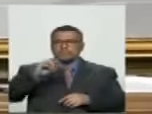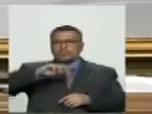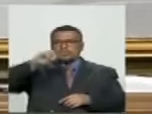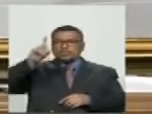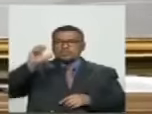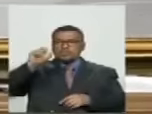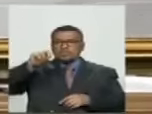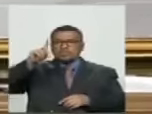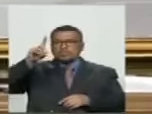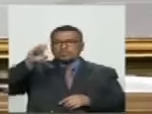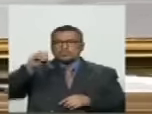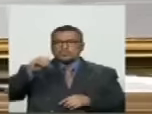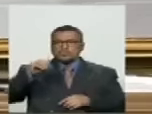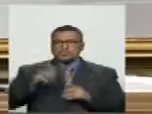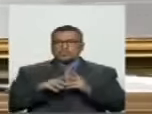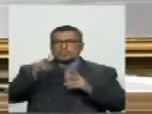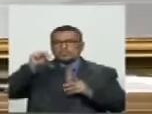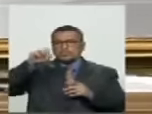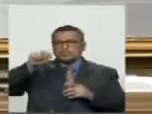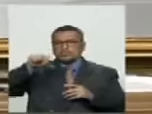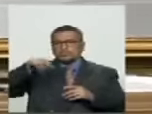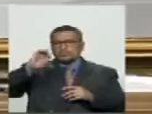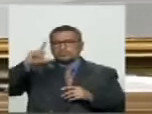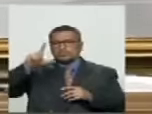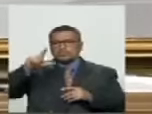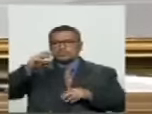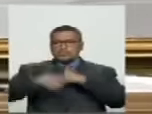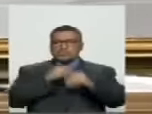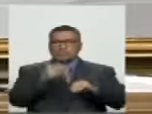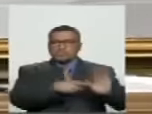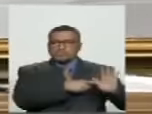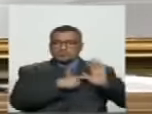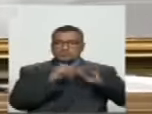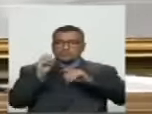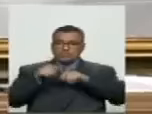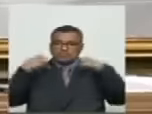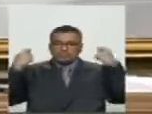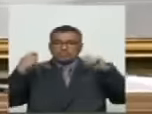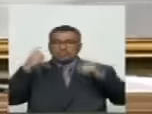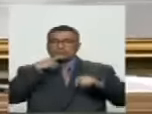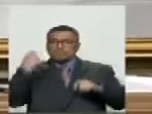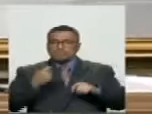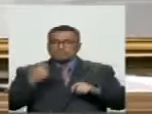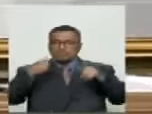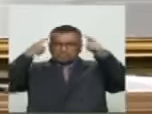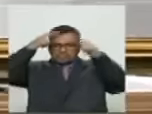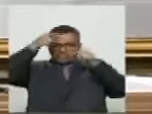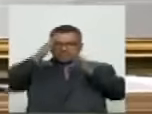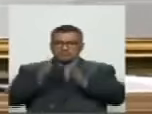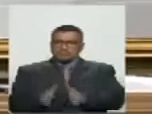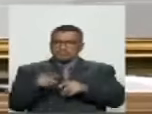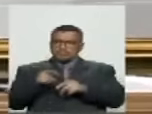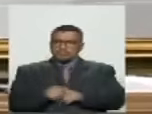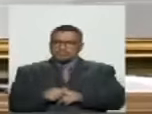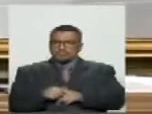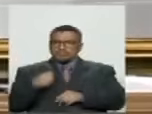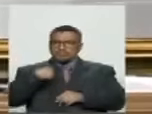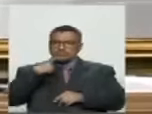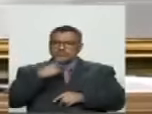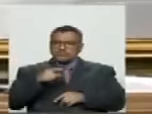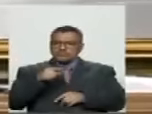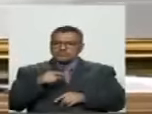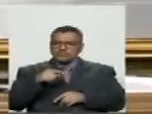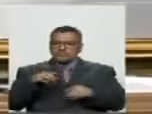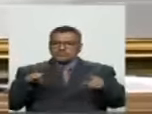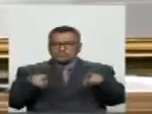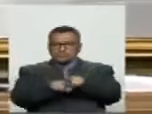Avendaño, Emmanuel Rincón, hacían publicaciones promoviendo el odio contra el chavismo. Nos llamaron